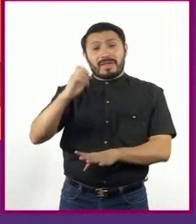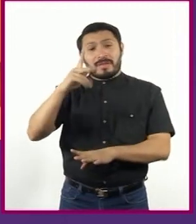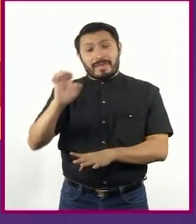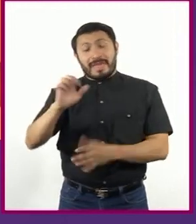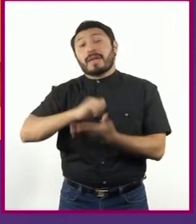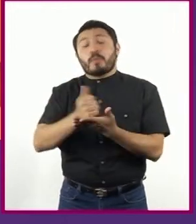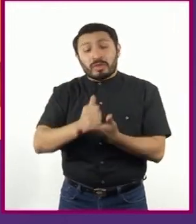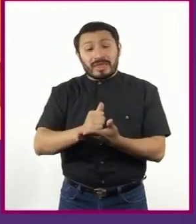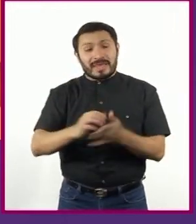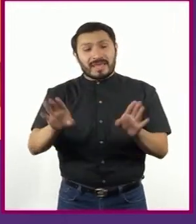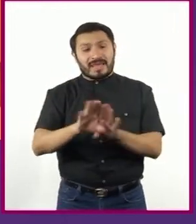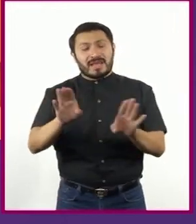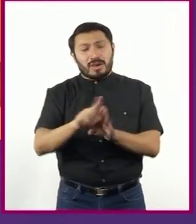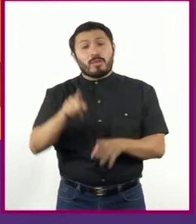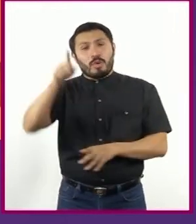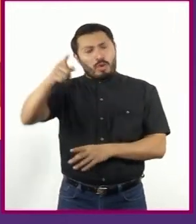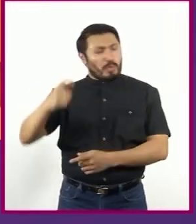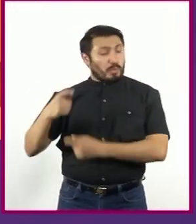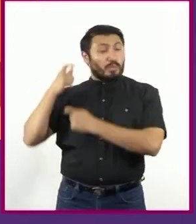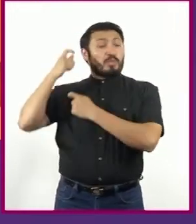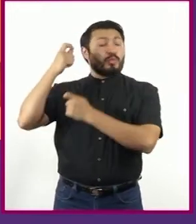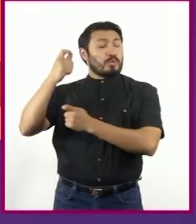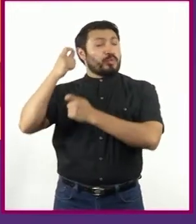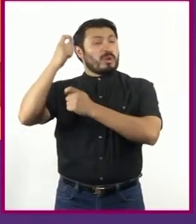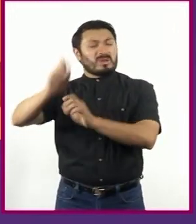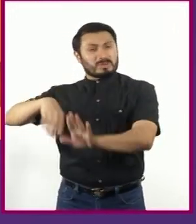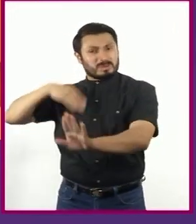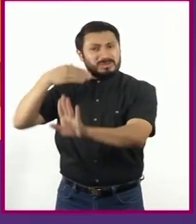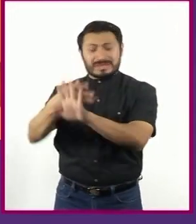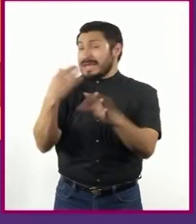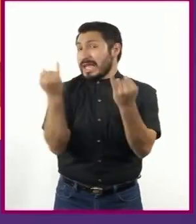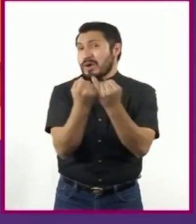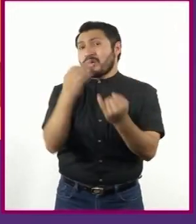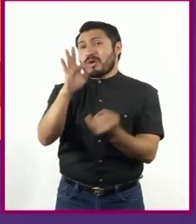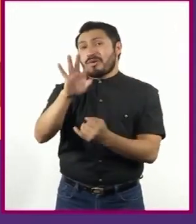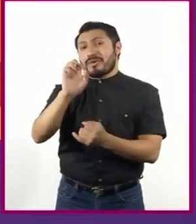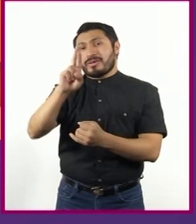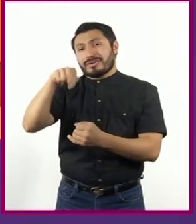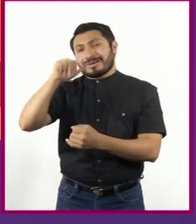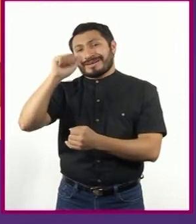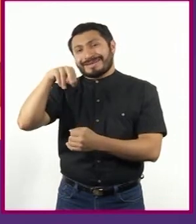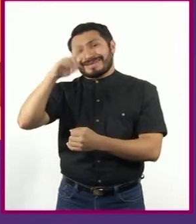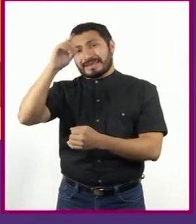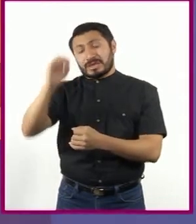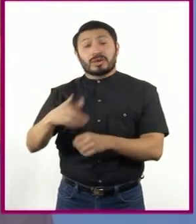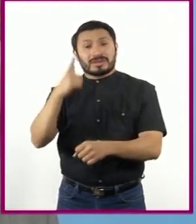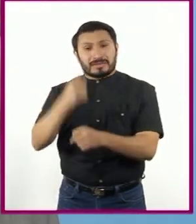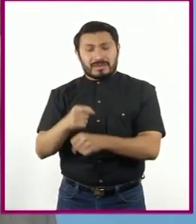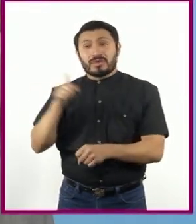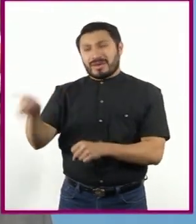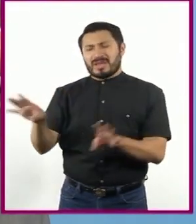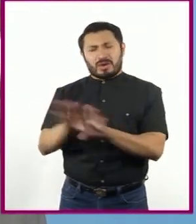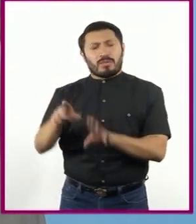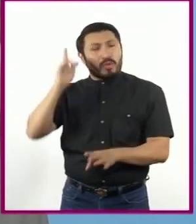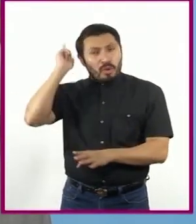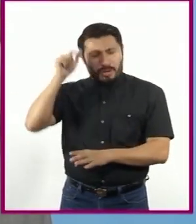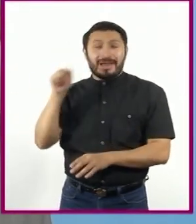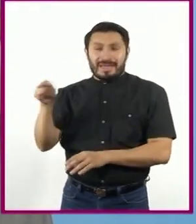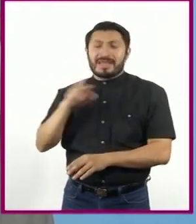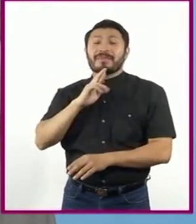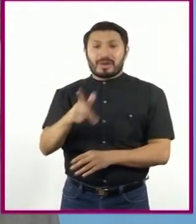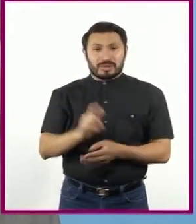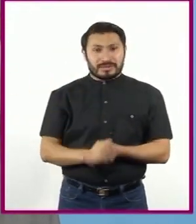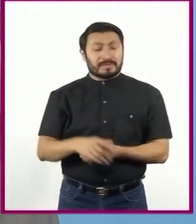Pilar, cuyo estandarte portaban, y a Fernando VII, el deseado, por gentil sobrenombre, cuya imagen